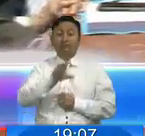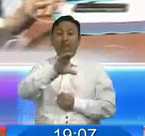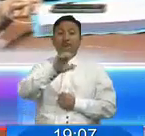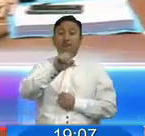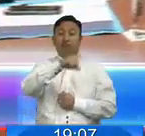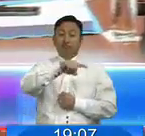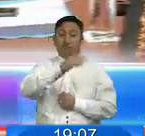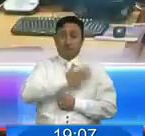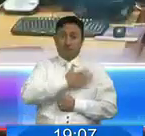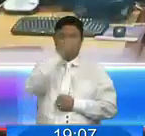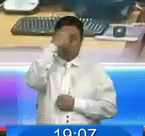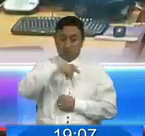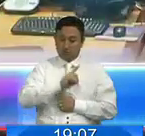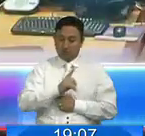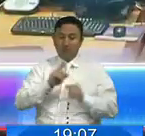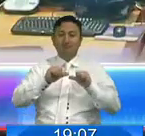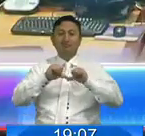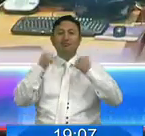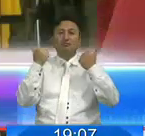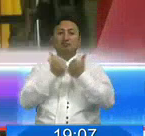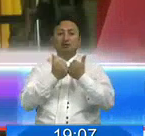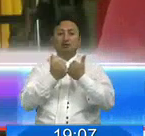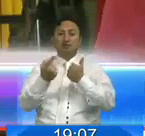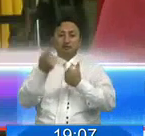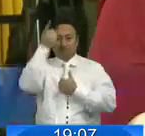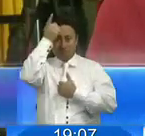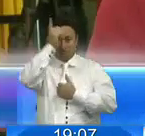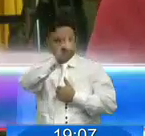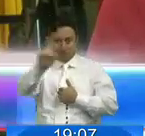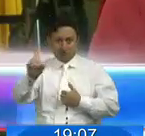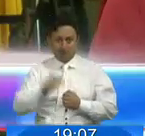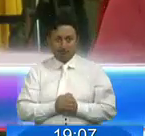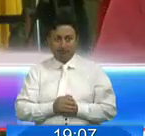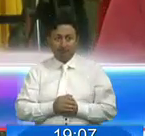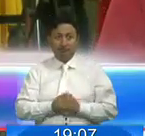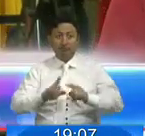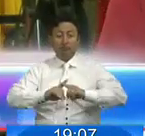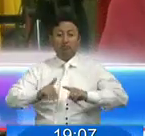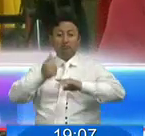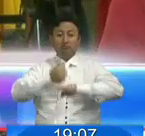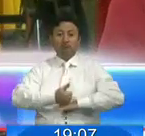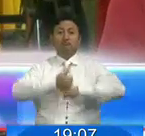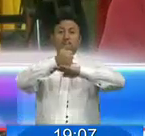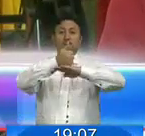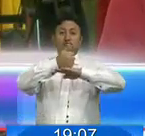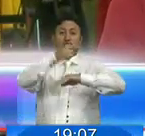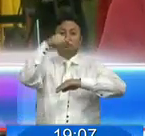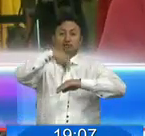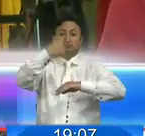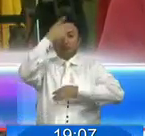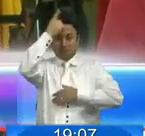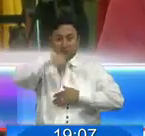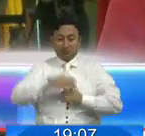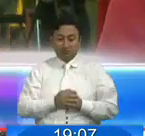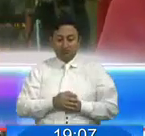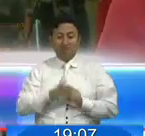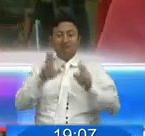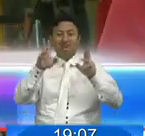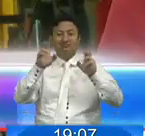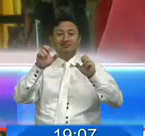deba tomar la decisión, sino el Pleno de la Asamblea. Pero el máximo órgano deliberativo que toma las decisiones